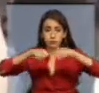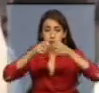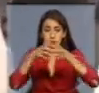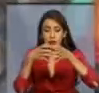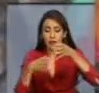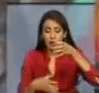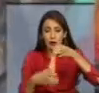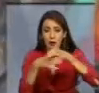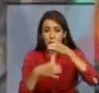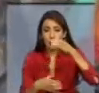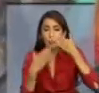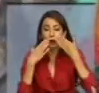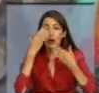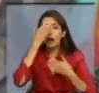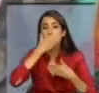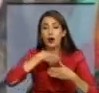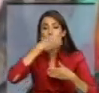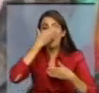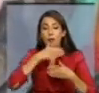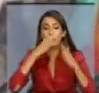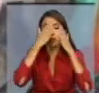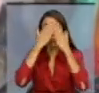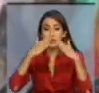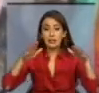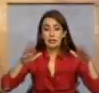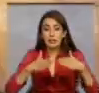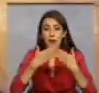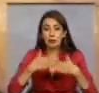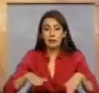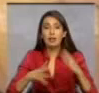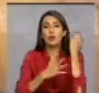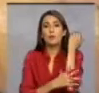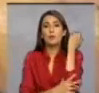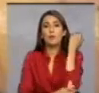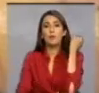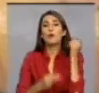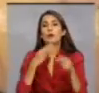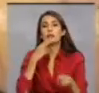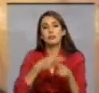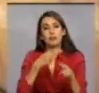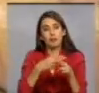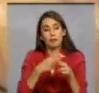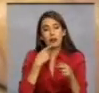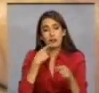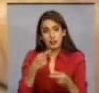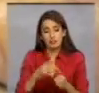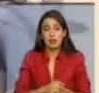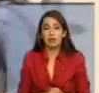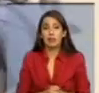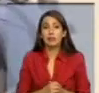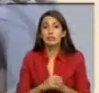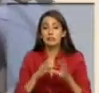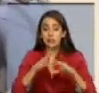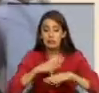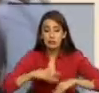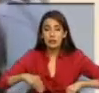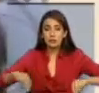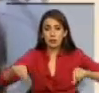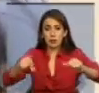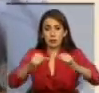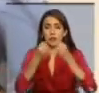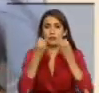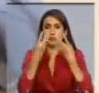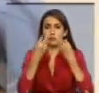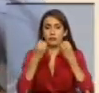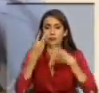Ambato era conocida como la Navidad de los Pobres. Y en aquella época, en las calles de tierra y piedra, se instalaban cientos de puestos